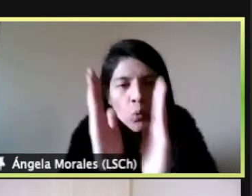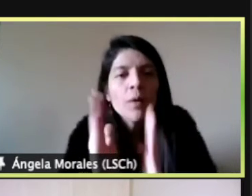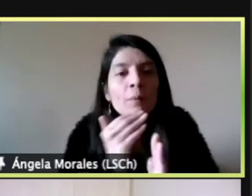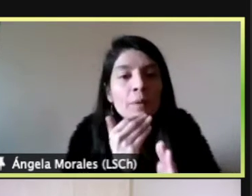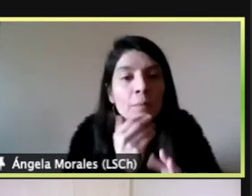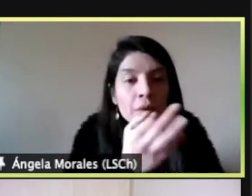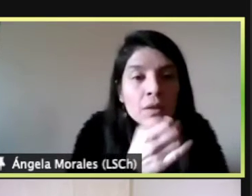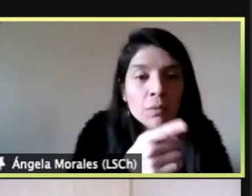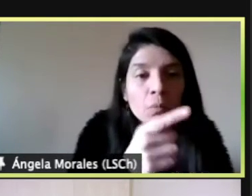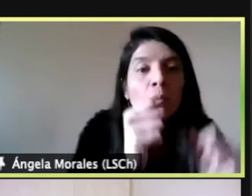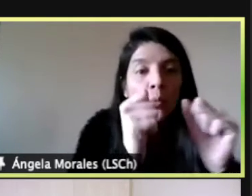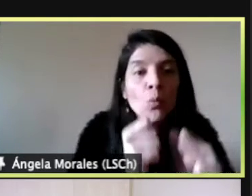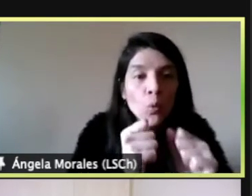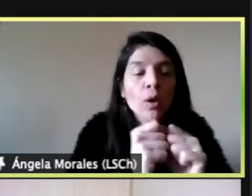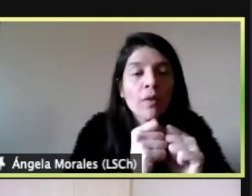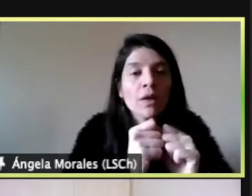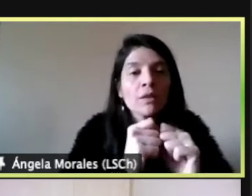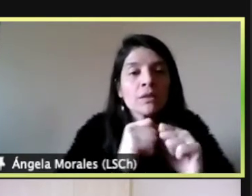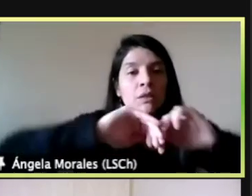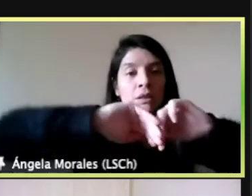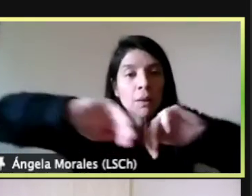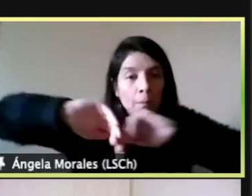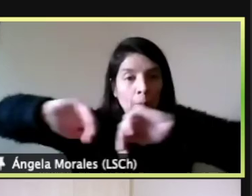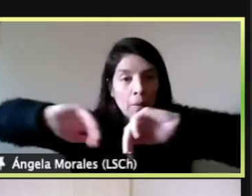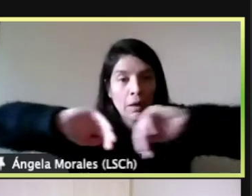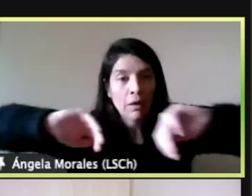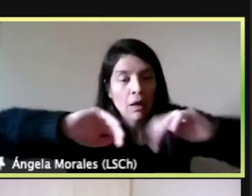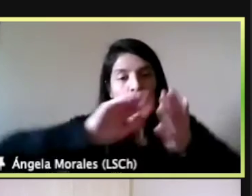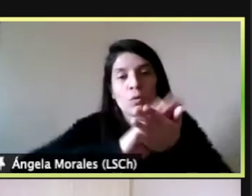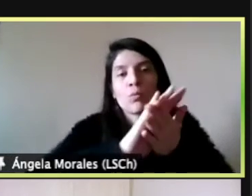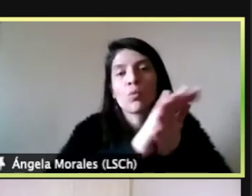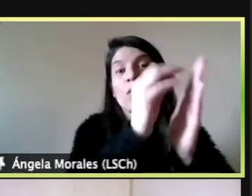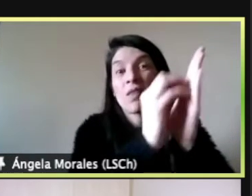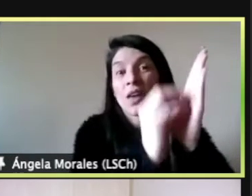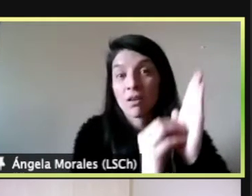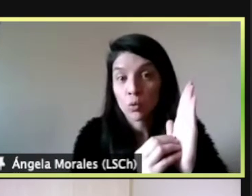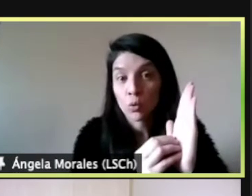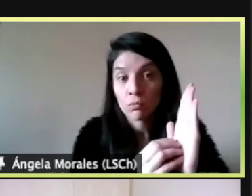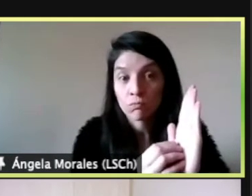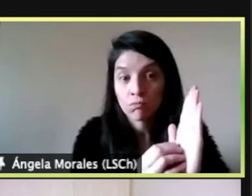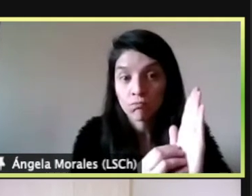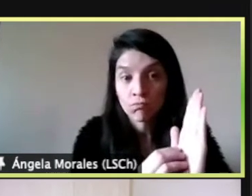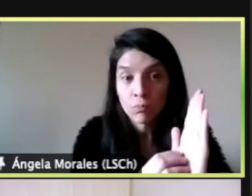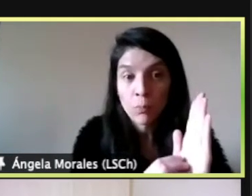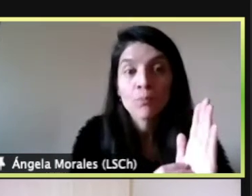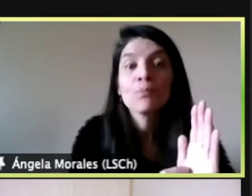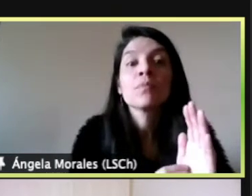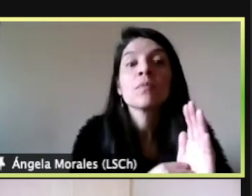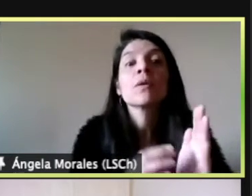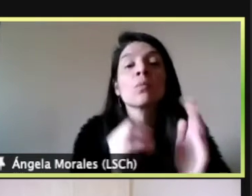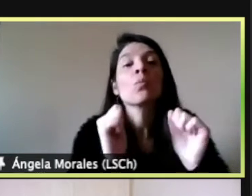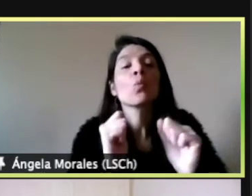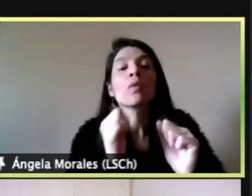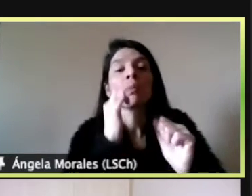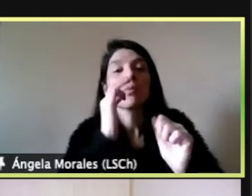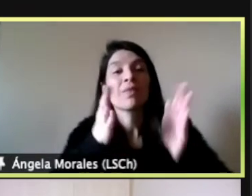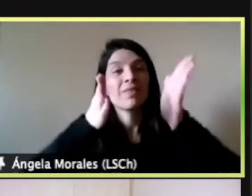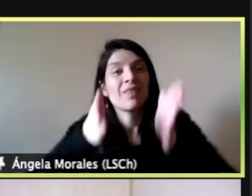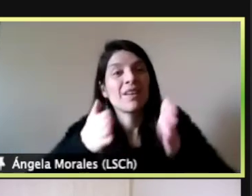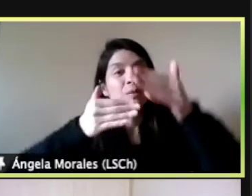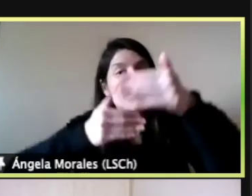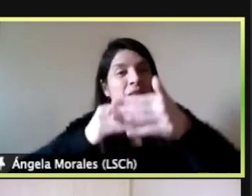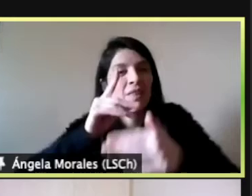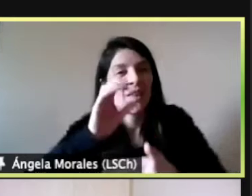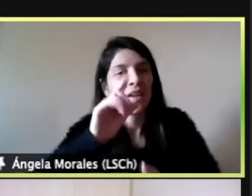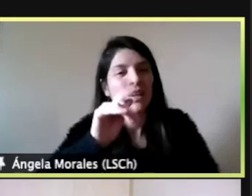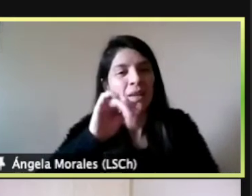datos que existen. Yo puedo decidir que lo puedo separar por un delimitador. Un delimitador es cualquier